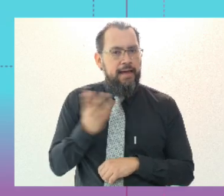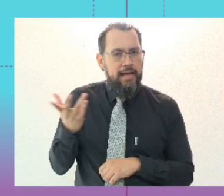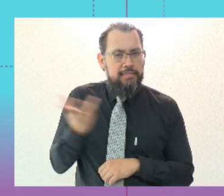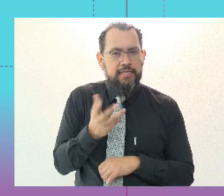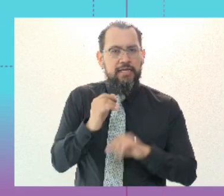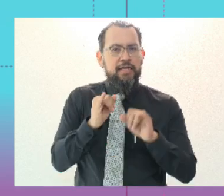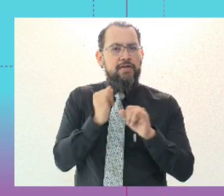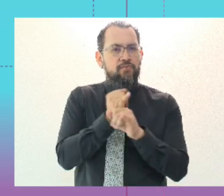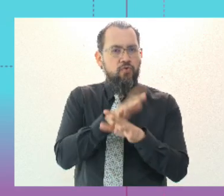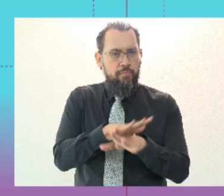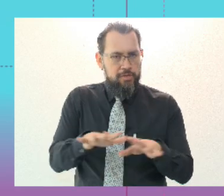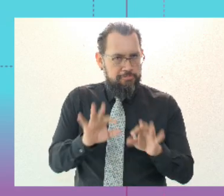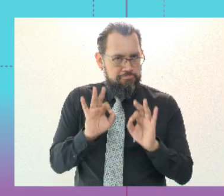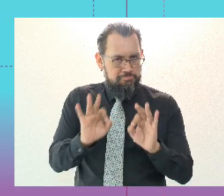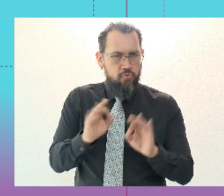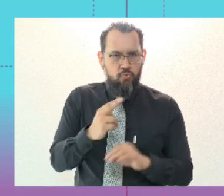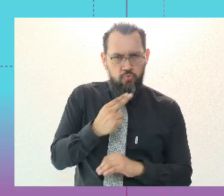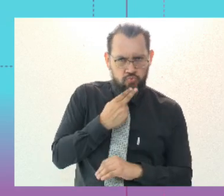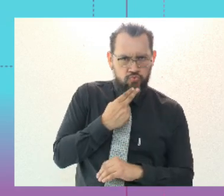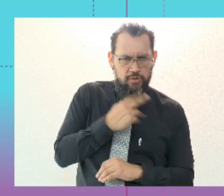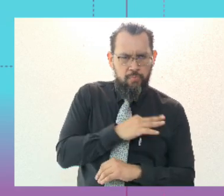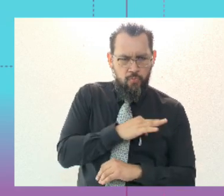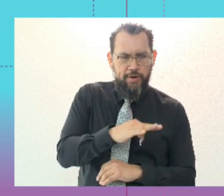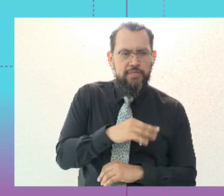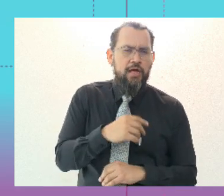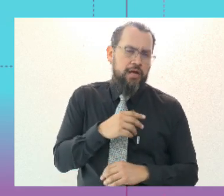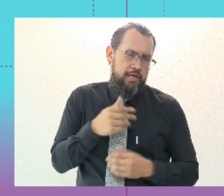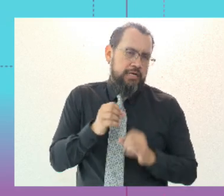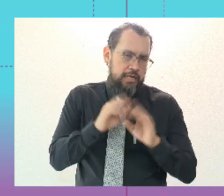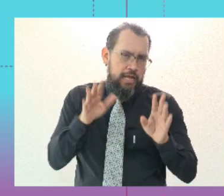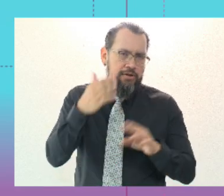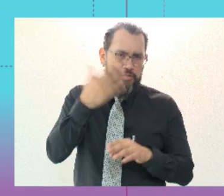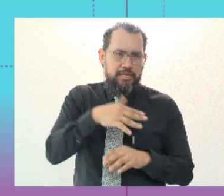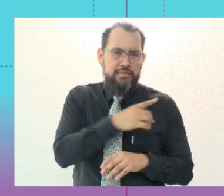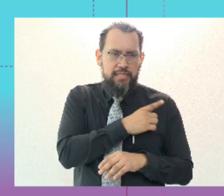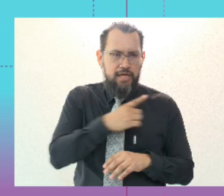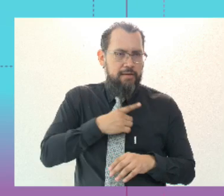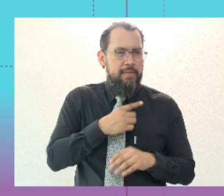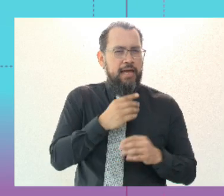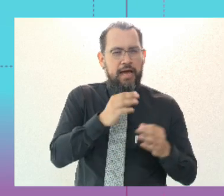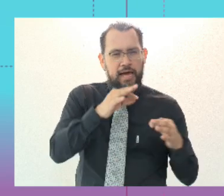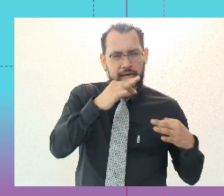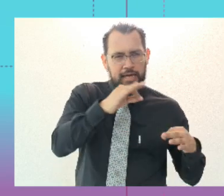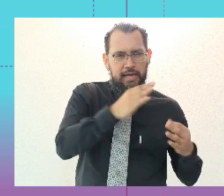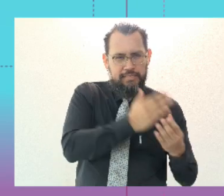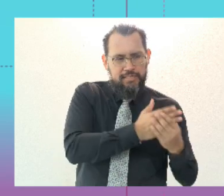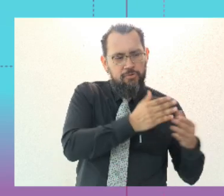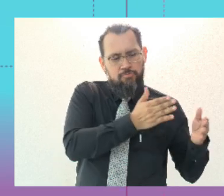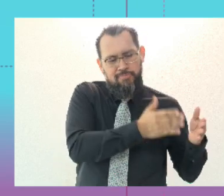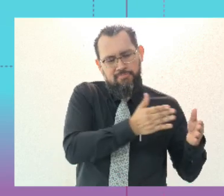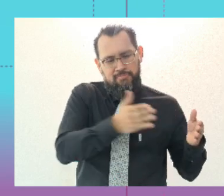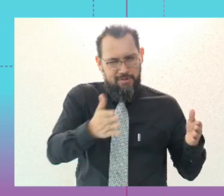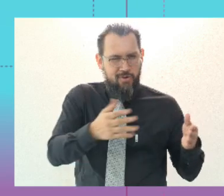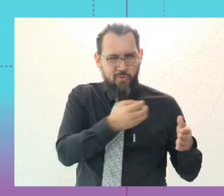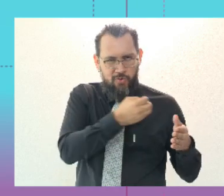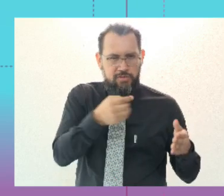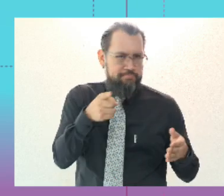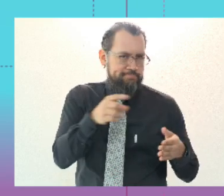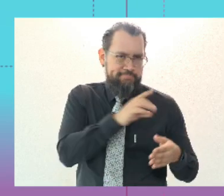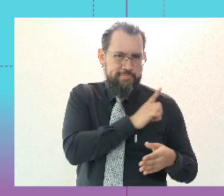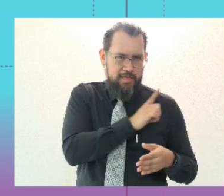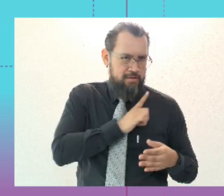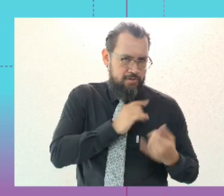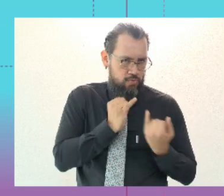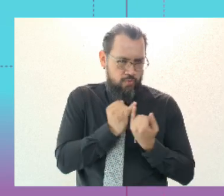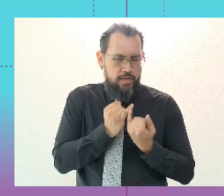que evidentemente va a tener que pasar por las diferentes etapas de los archivos que tenemos para consolidar